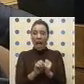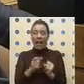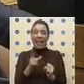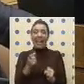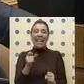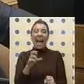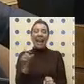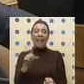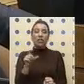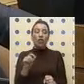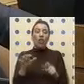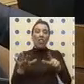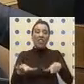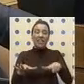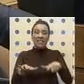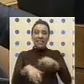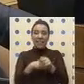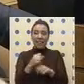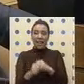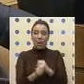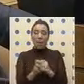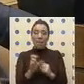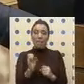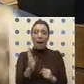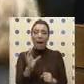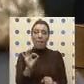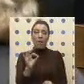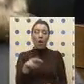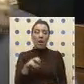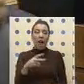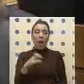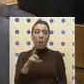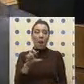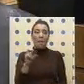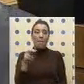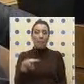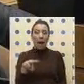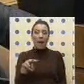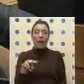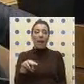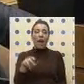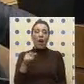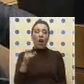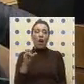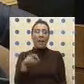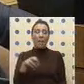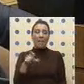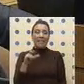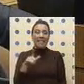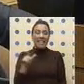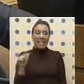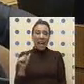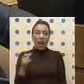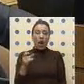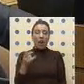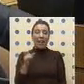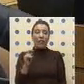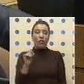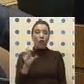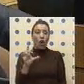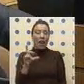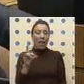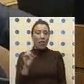Carrasco Veroiza, de 17, a Pablo Carrillo Nahuelpan, a Jorge Mancilla Reyes, a Jorge López Toledo, a Jaime Vivanco